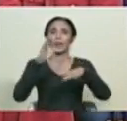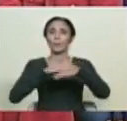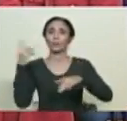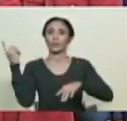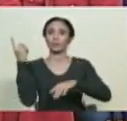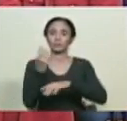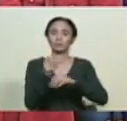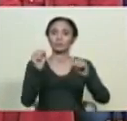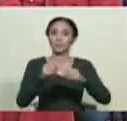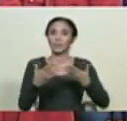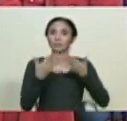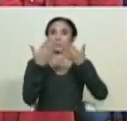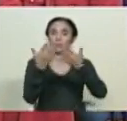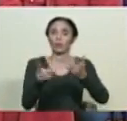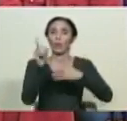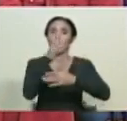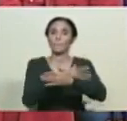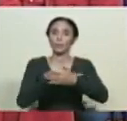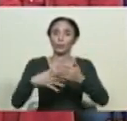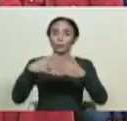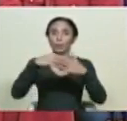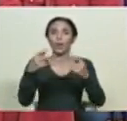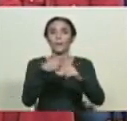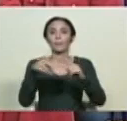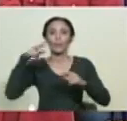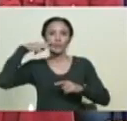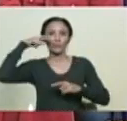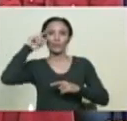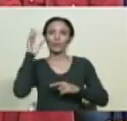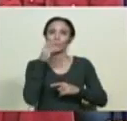mandaron. Y los vivos no lo repartieron,